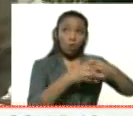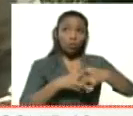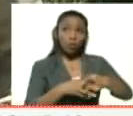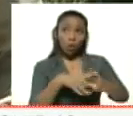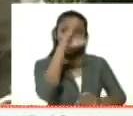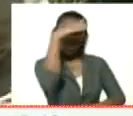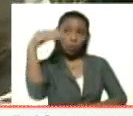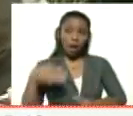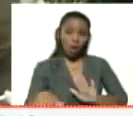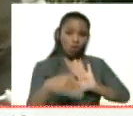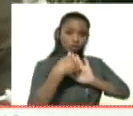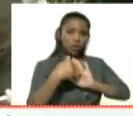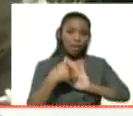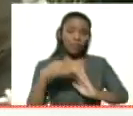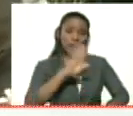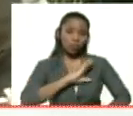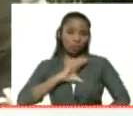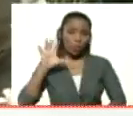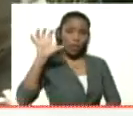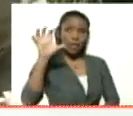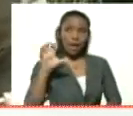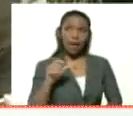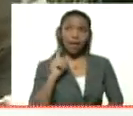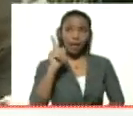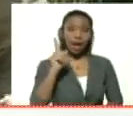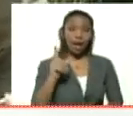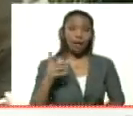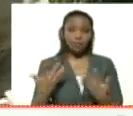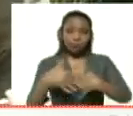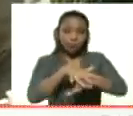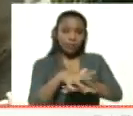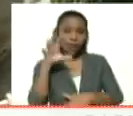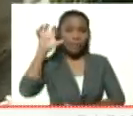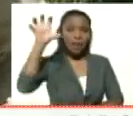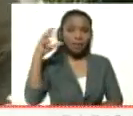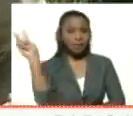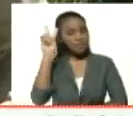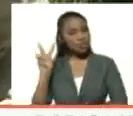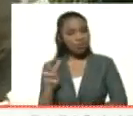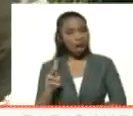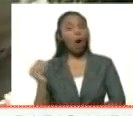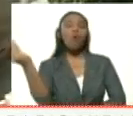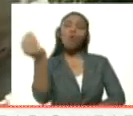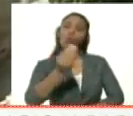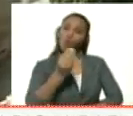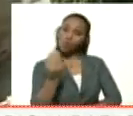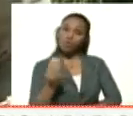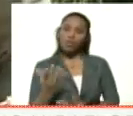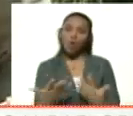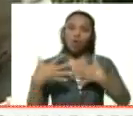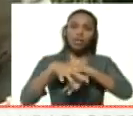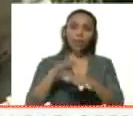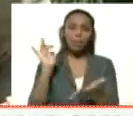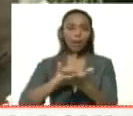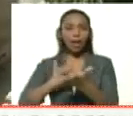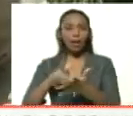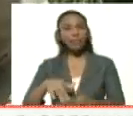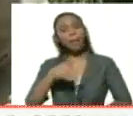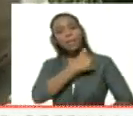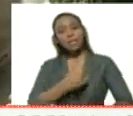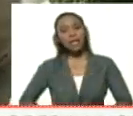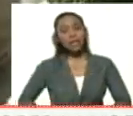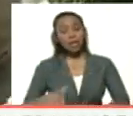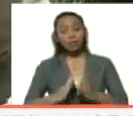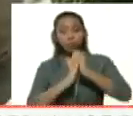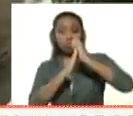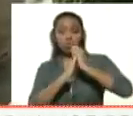Donald Trump, en contra de la soberanía y la integridad de la patria de Venezuela, así como de los integrantes del Ejecutivo Nacional